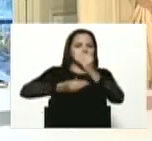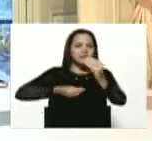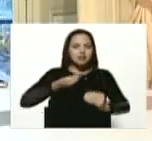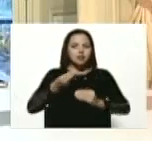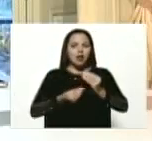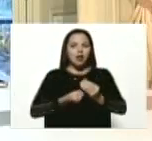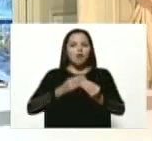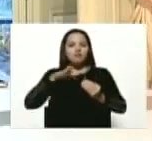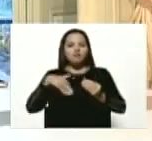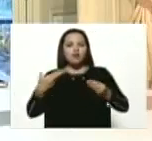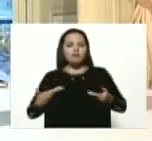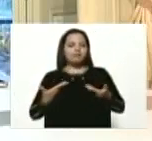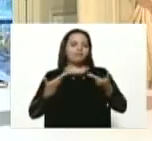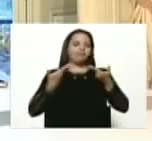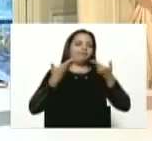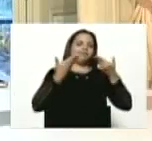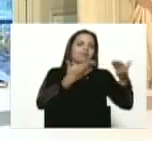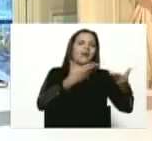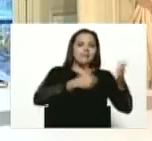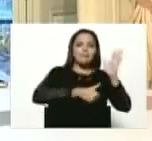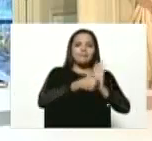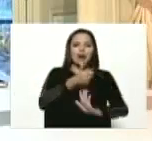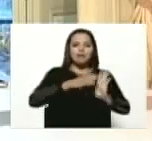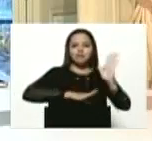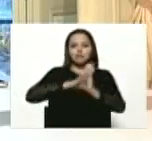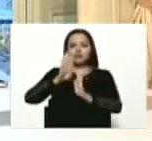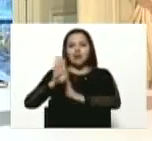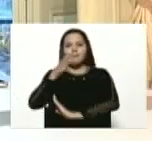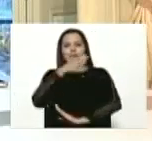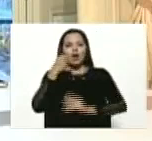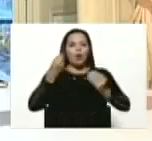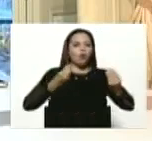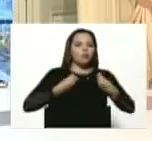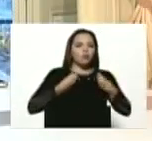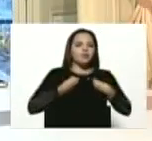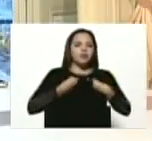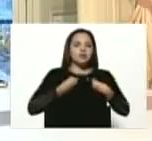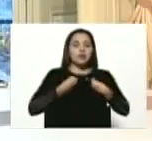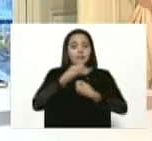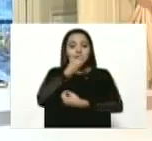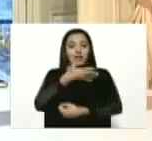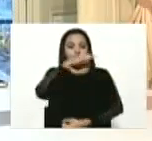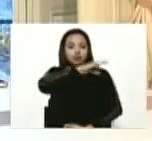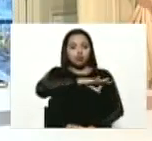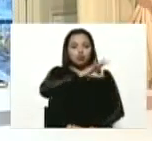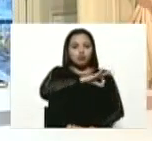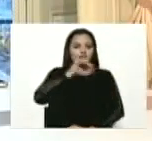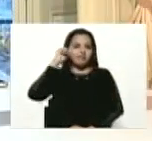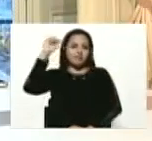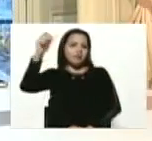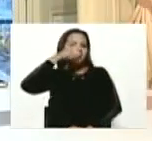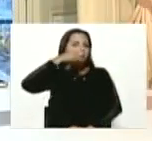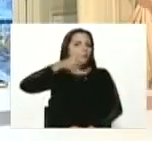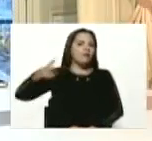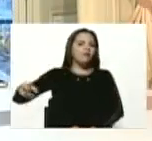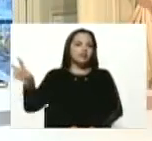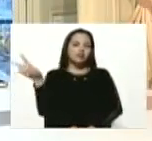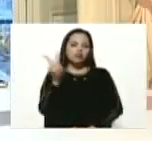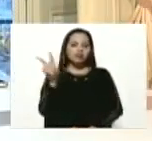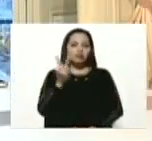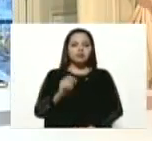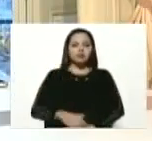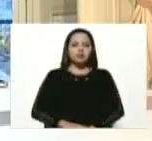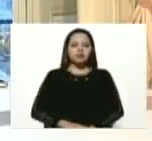para elevar cada vez más el vivir viviendo, el estado de bienestar socialista del pueblo de Venezuela,